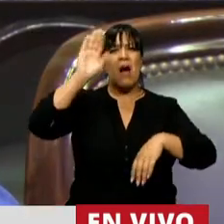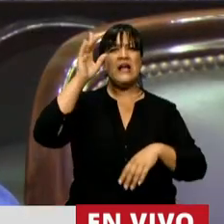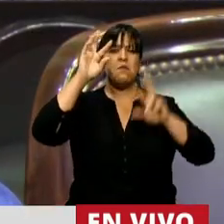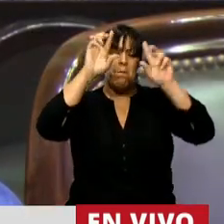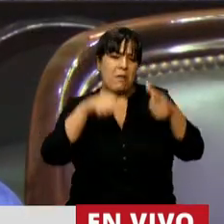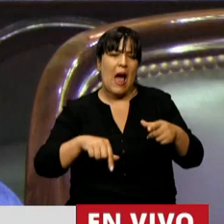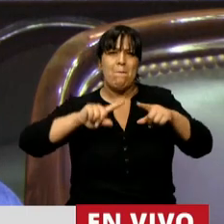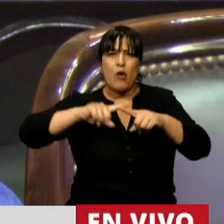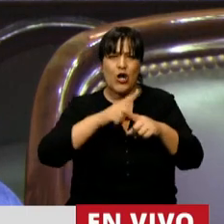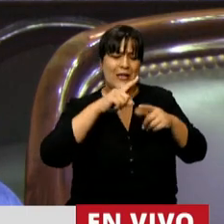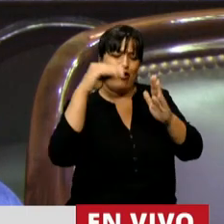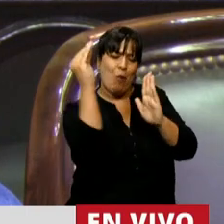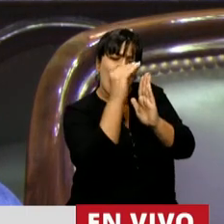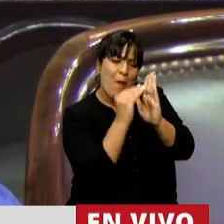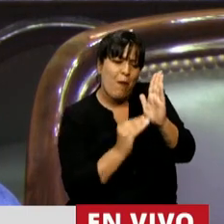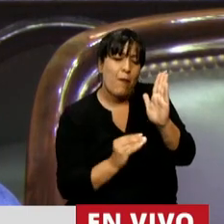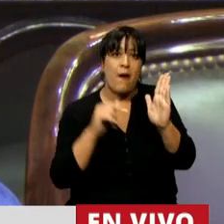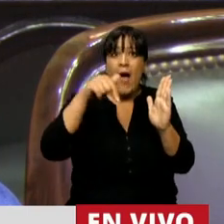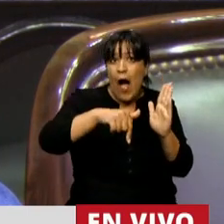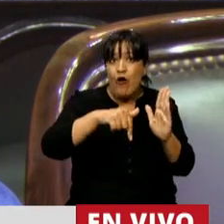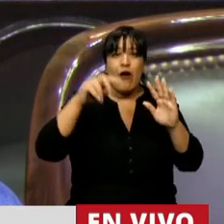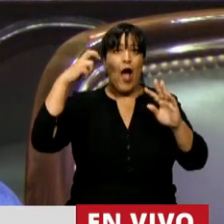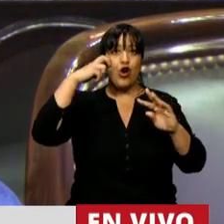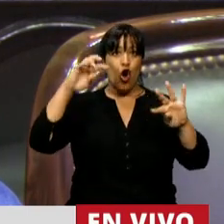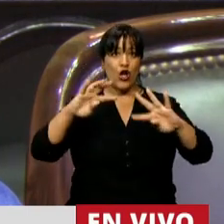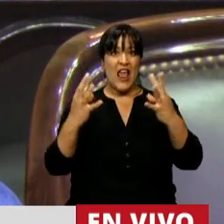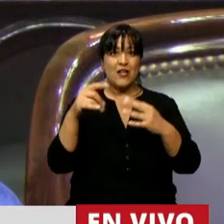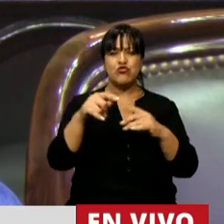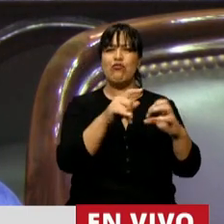estamos en este Congreso debatiendo